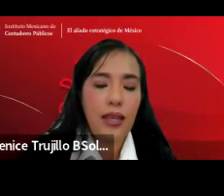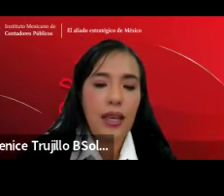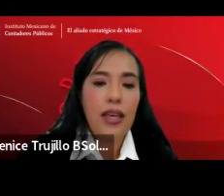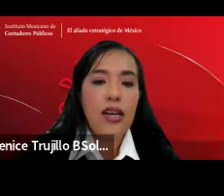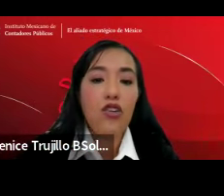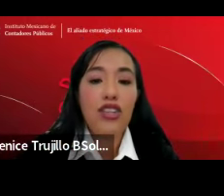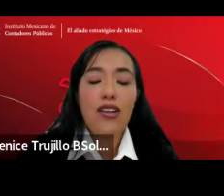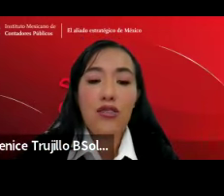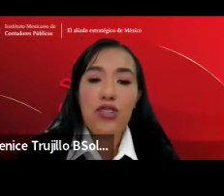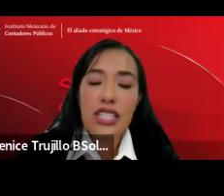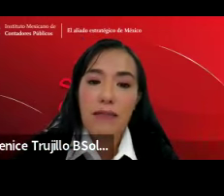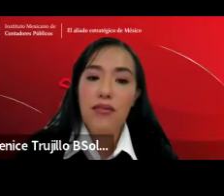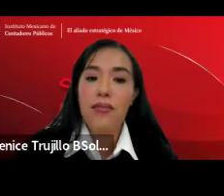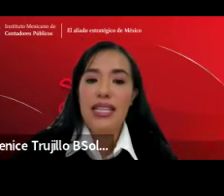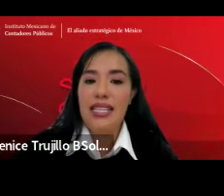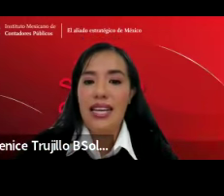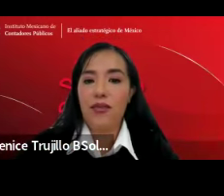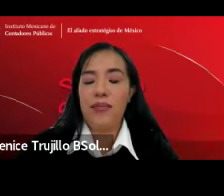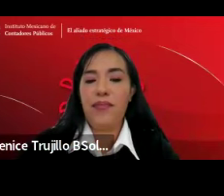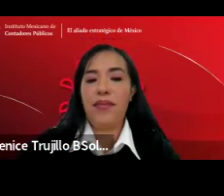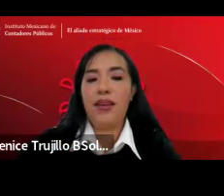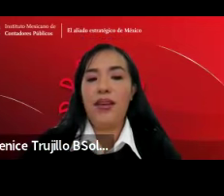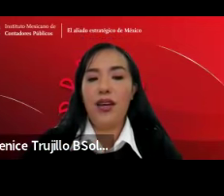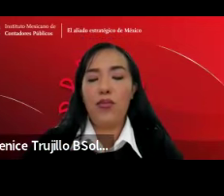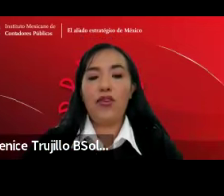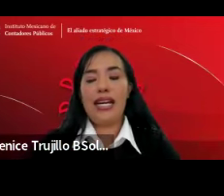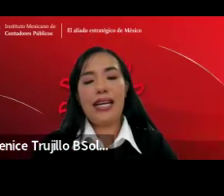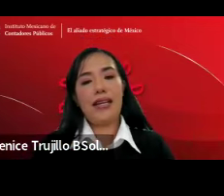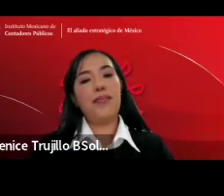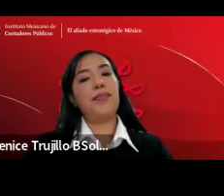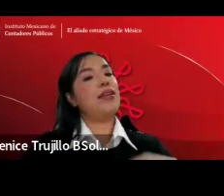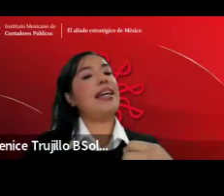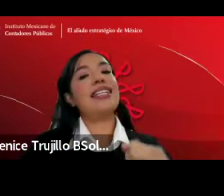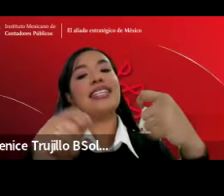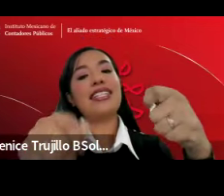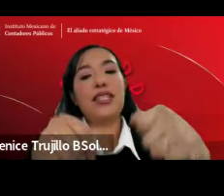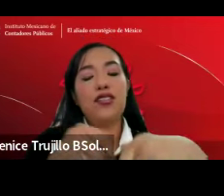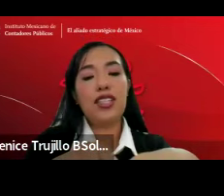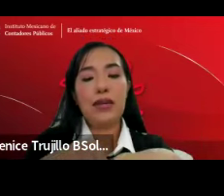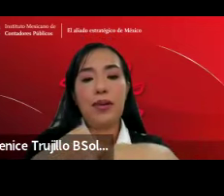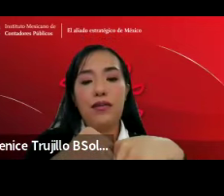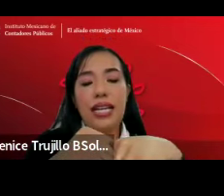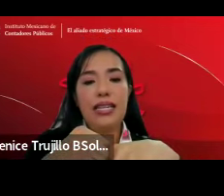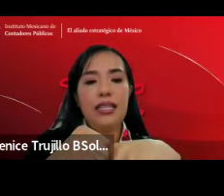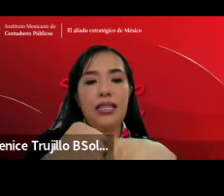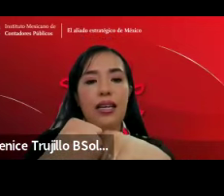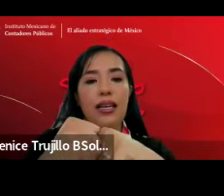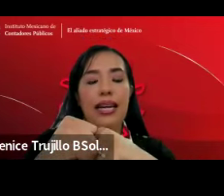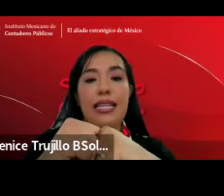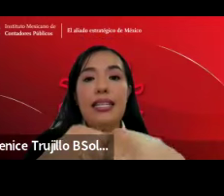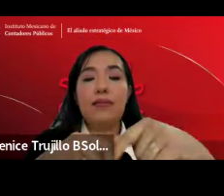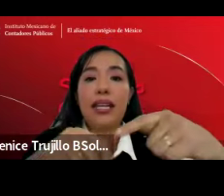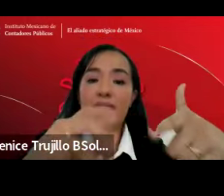autoridad. Contar con un sistema automatizado. ¿Por qué? Porque estas revisiones de